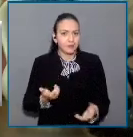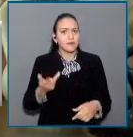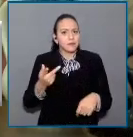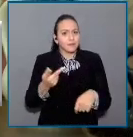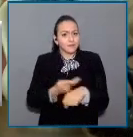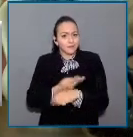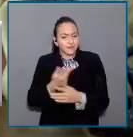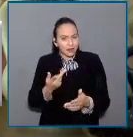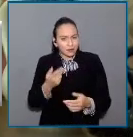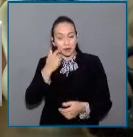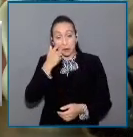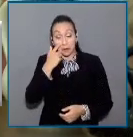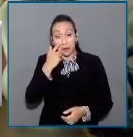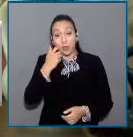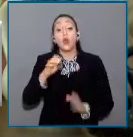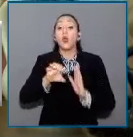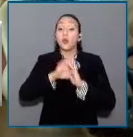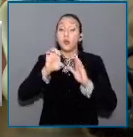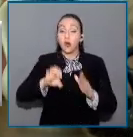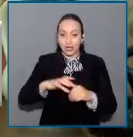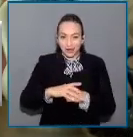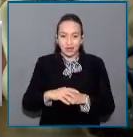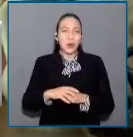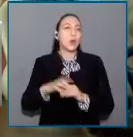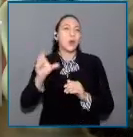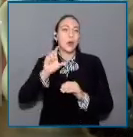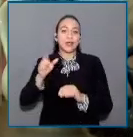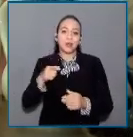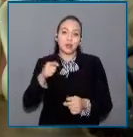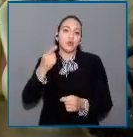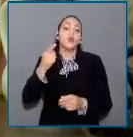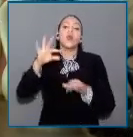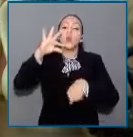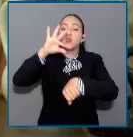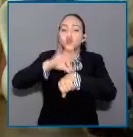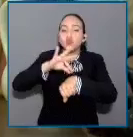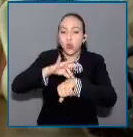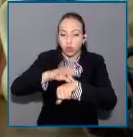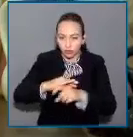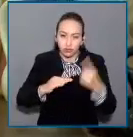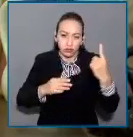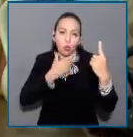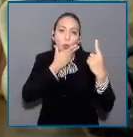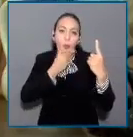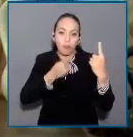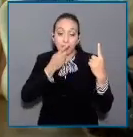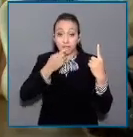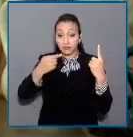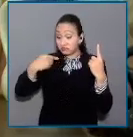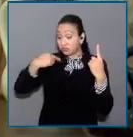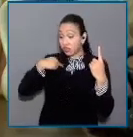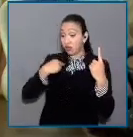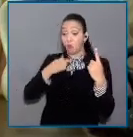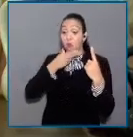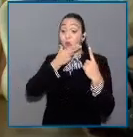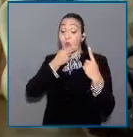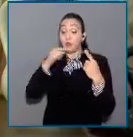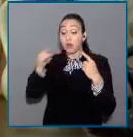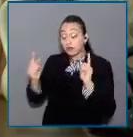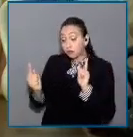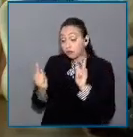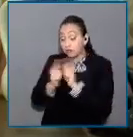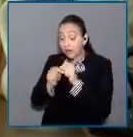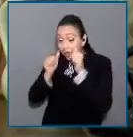soy doctor y mi sistema de creencias me impide atenderte porque eres diferente.